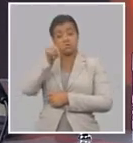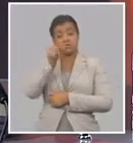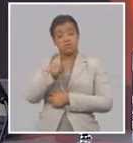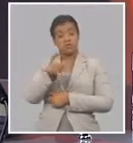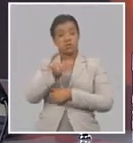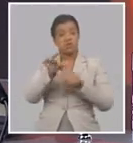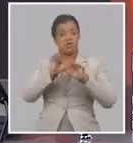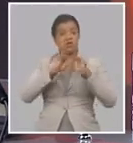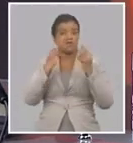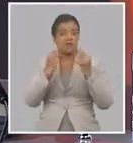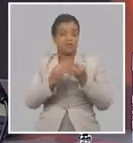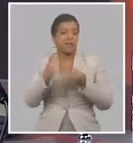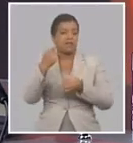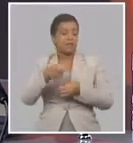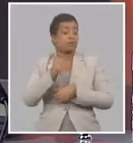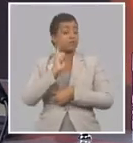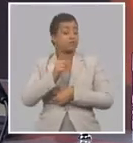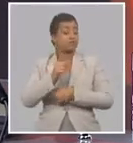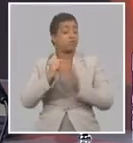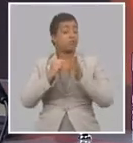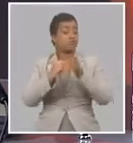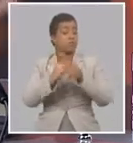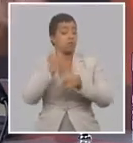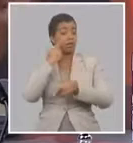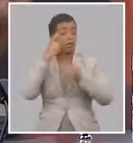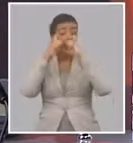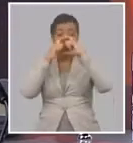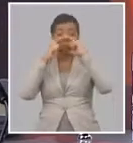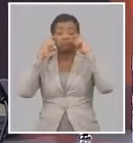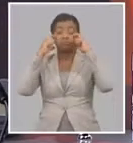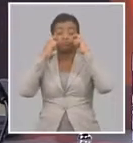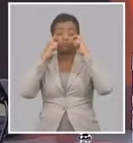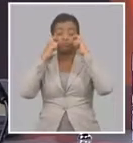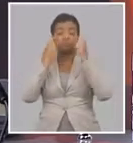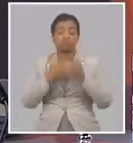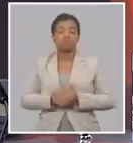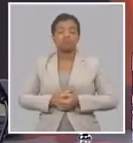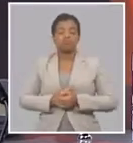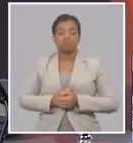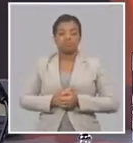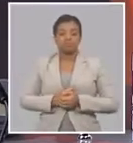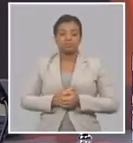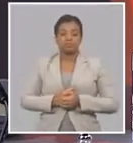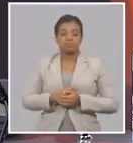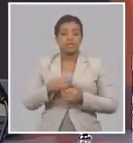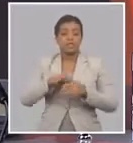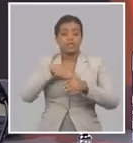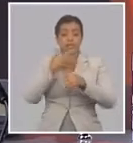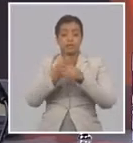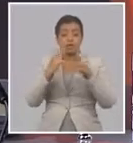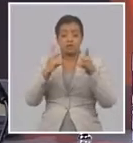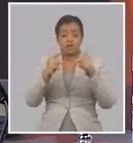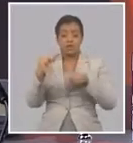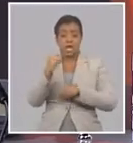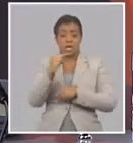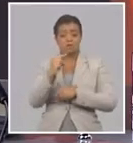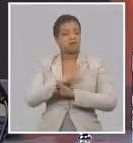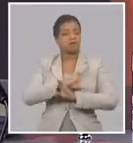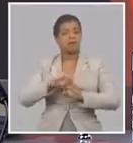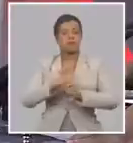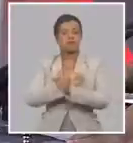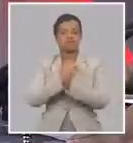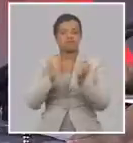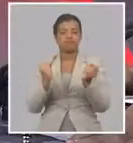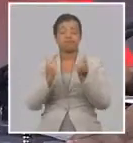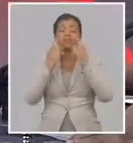de su propia familia en garantizar un mínimo de contacto hasta tanto tenga el resultado negativo del segundo pese a eso